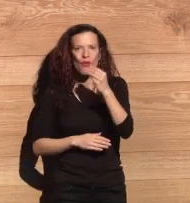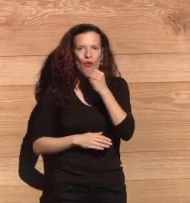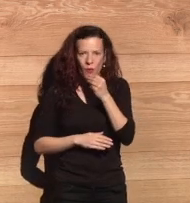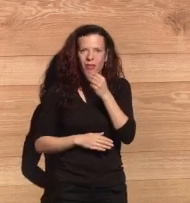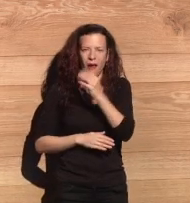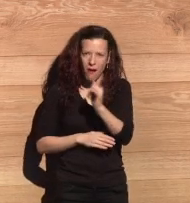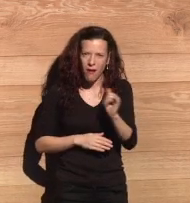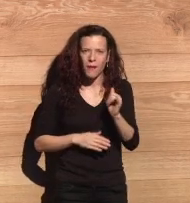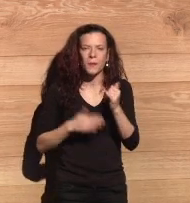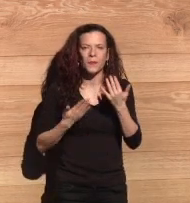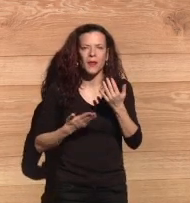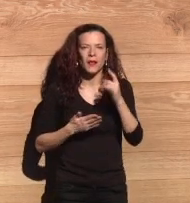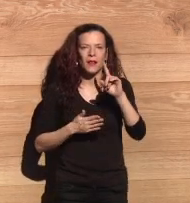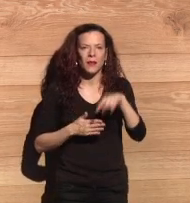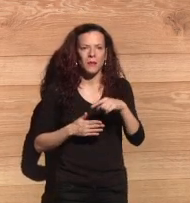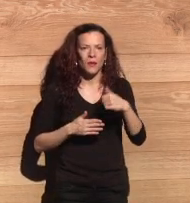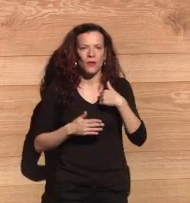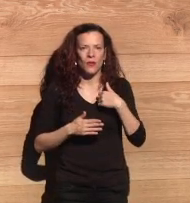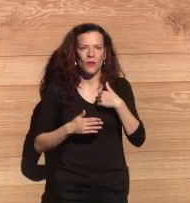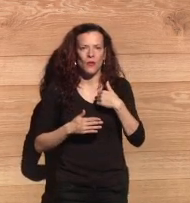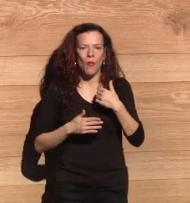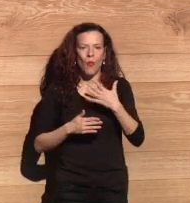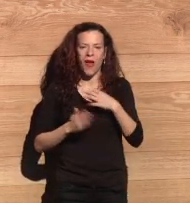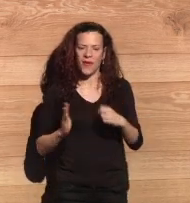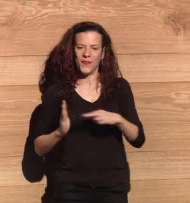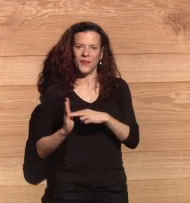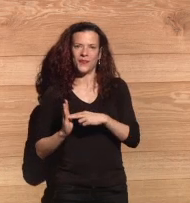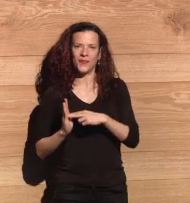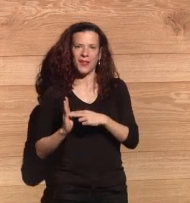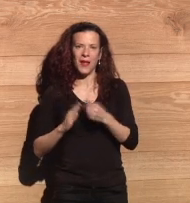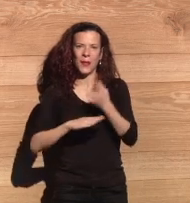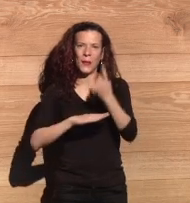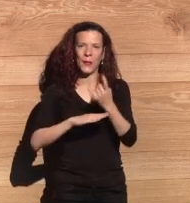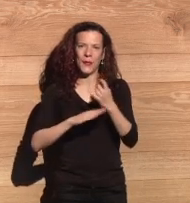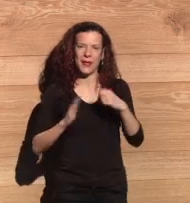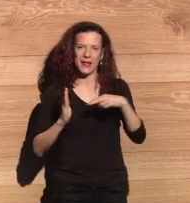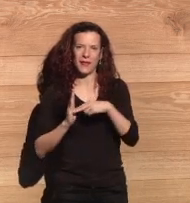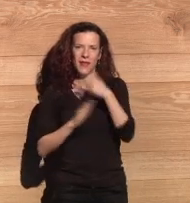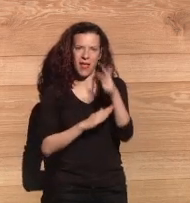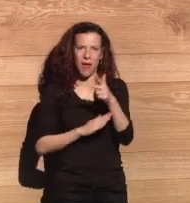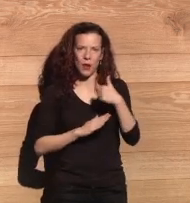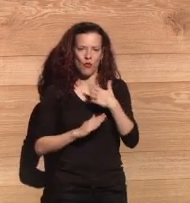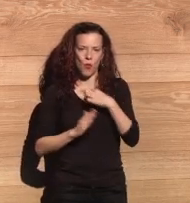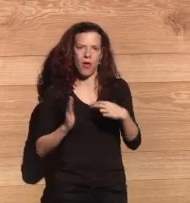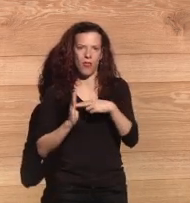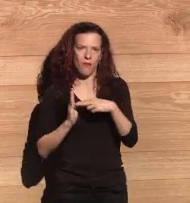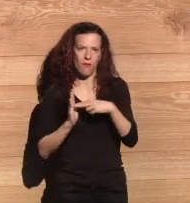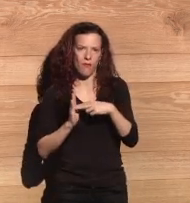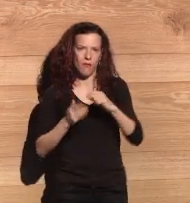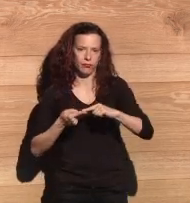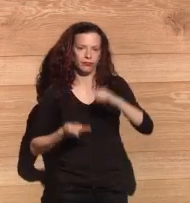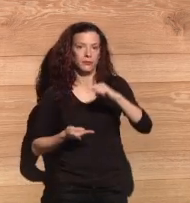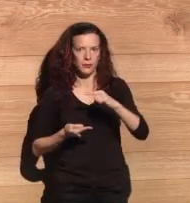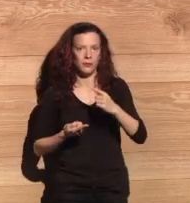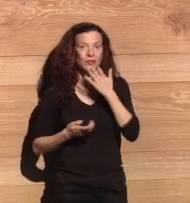¿no? Tenía donde cargar las baterías de la cámara, porque esa es, ¿no?, la cosa, ¿no? Cómo